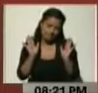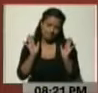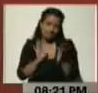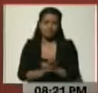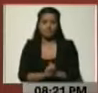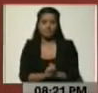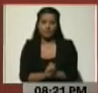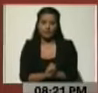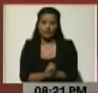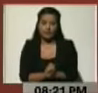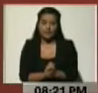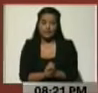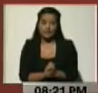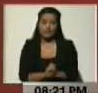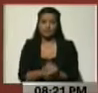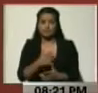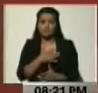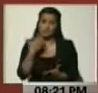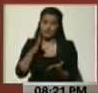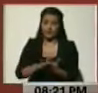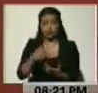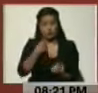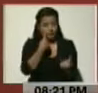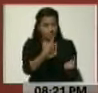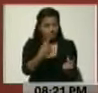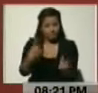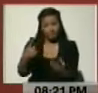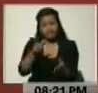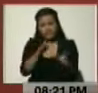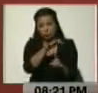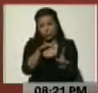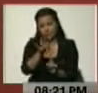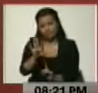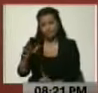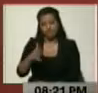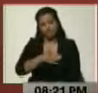otros momentos casos lamentables, pues.